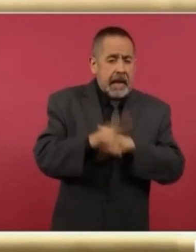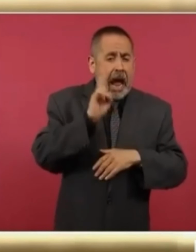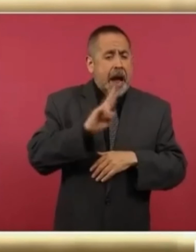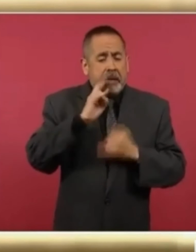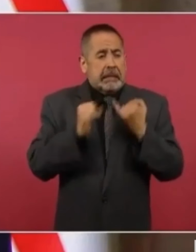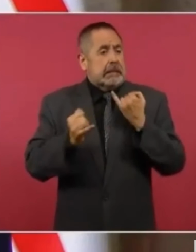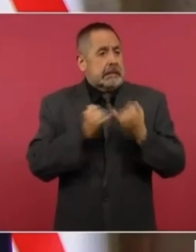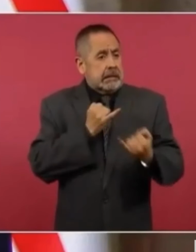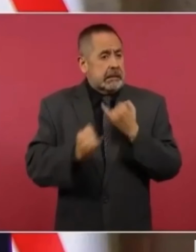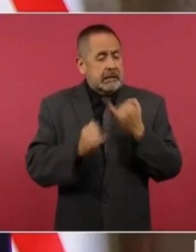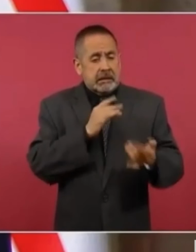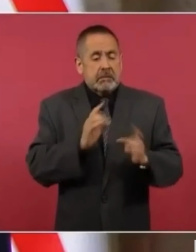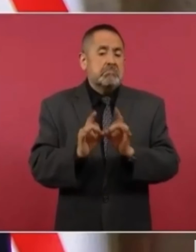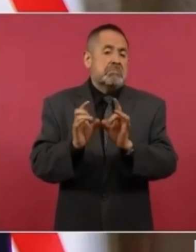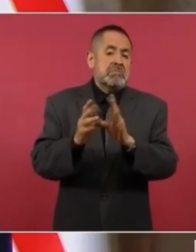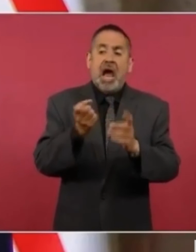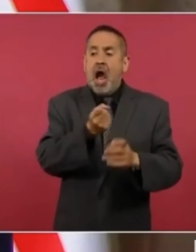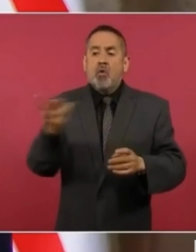la vida.